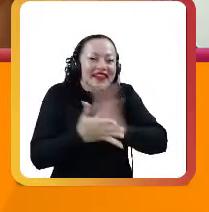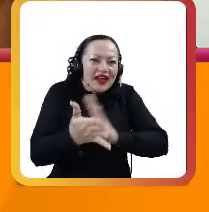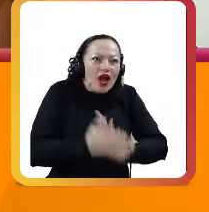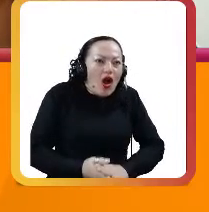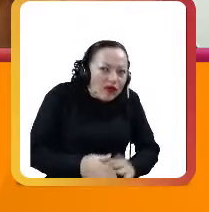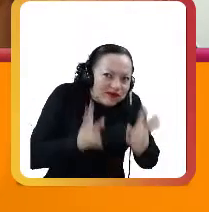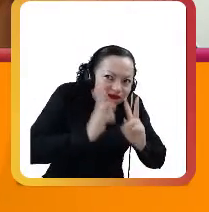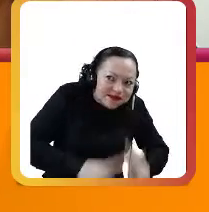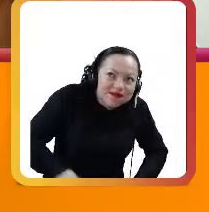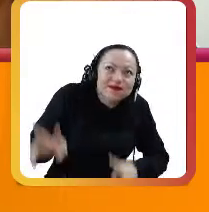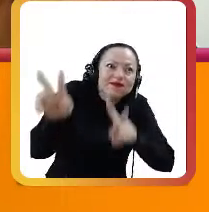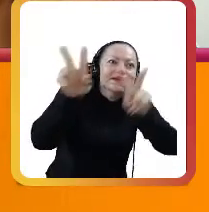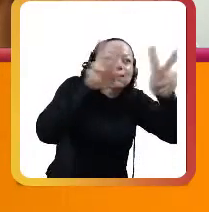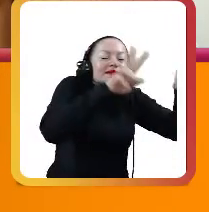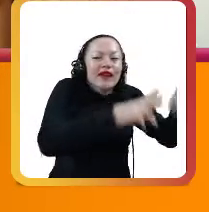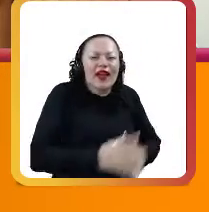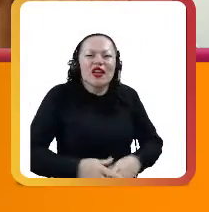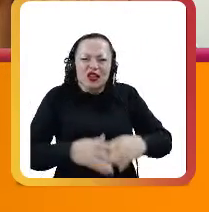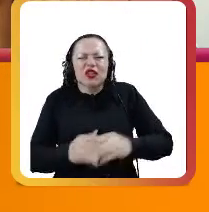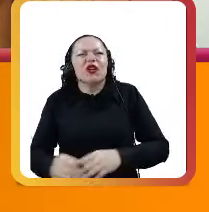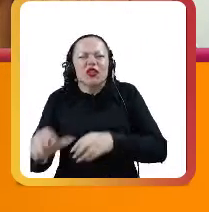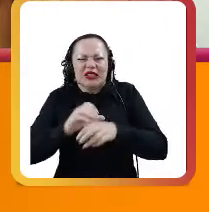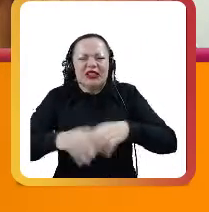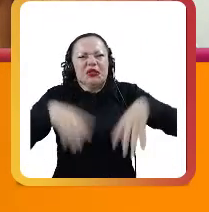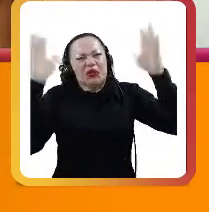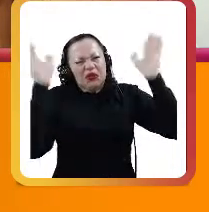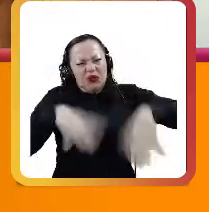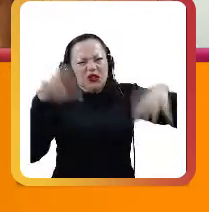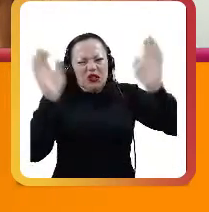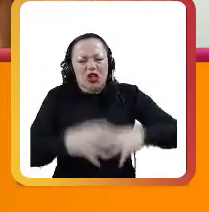llover sobre casi toda la ciudad. Una llovizna muy suave,